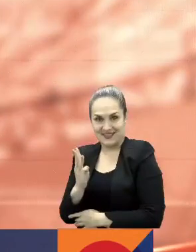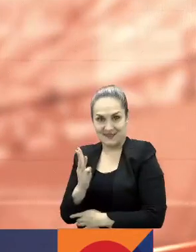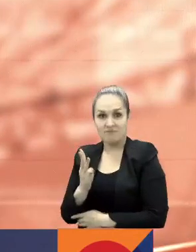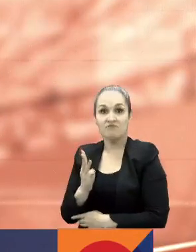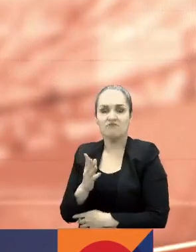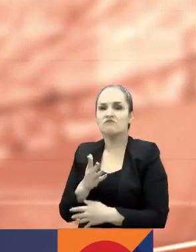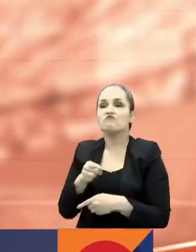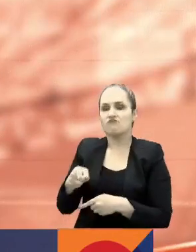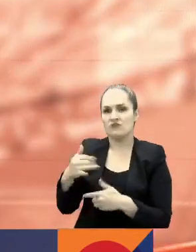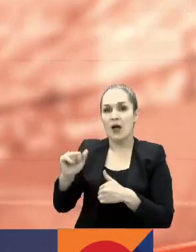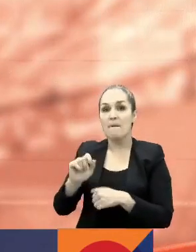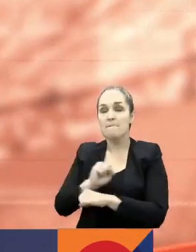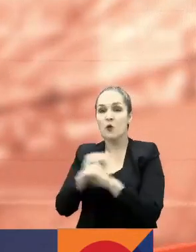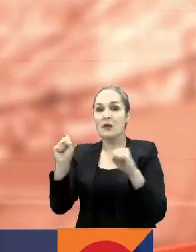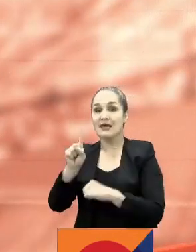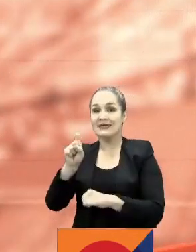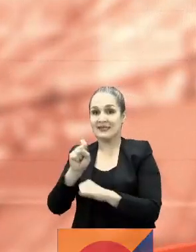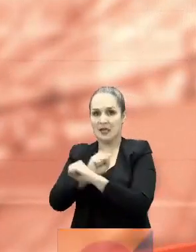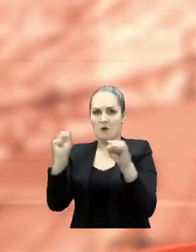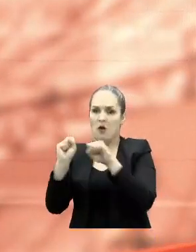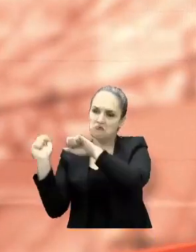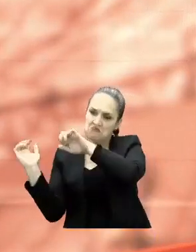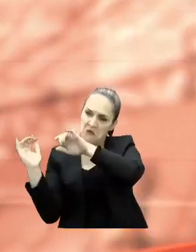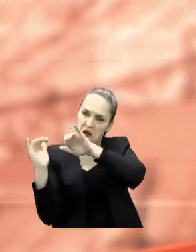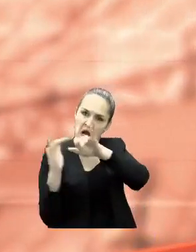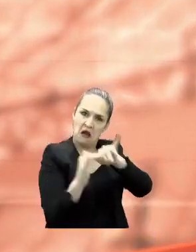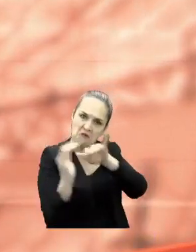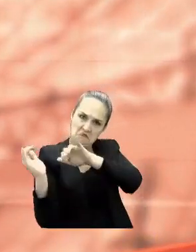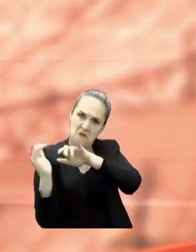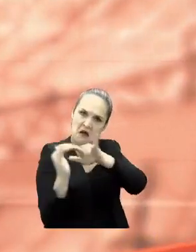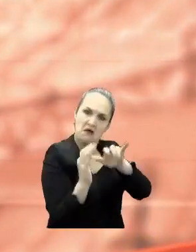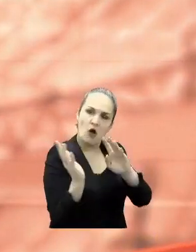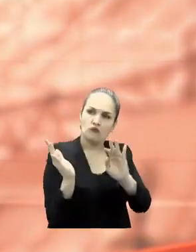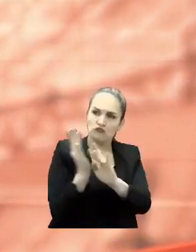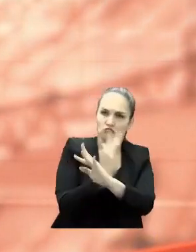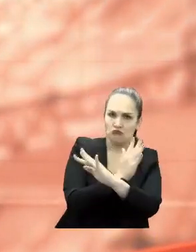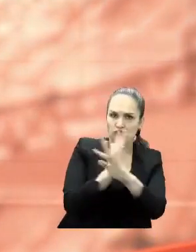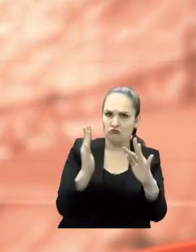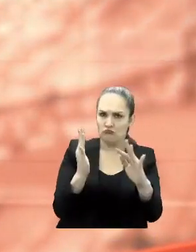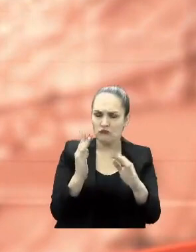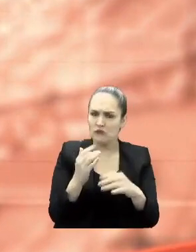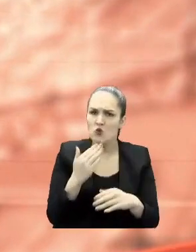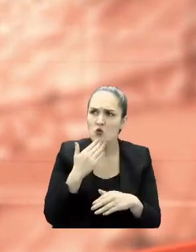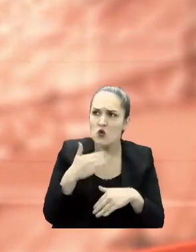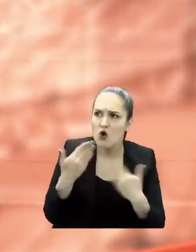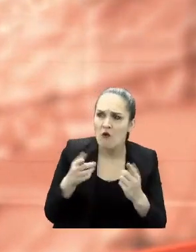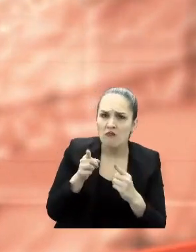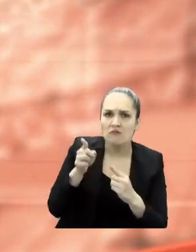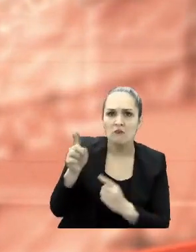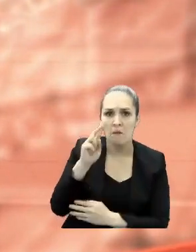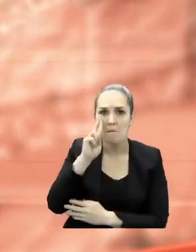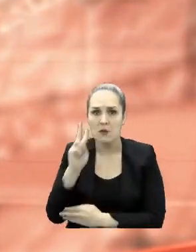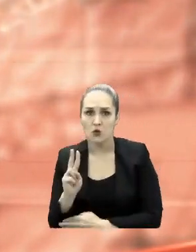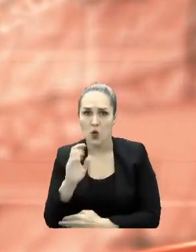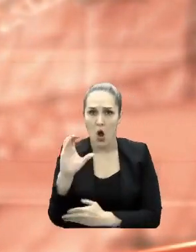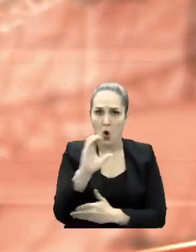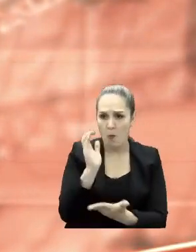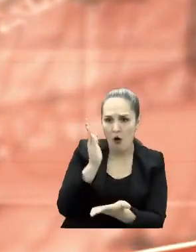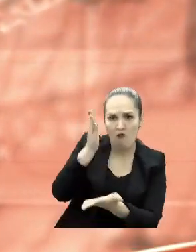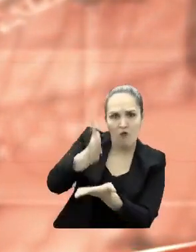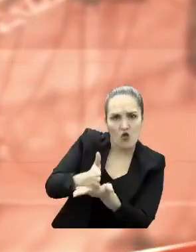desde las 6 de la mañana. Paola Tarazona, periodista de Radio Nacional, buenas tardes. ¿Cómo avanza el tránsito por la zona fronteriza? ¿Qué tal?